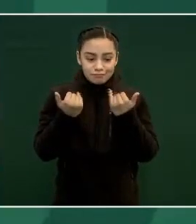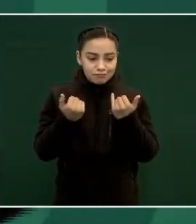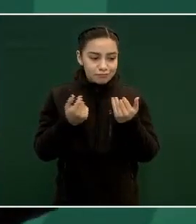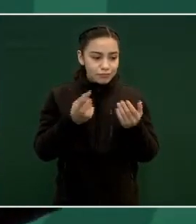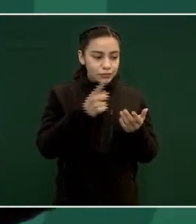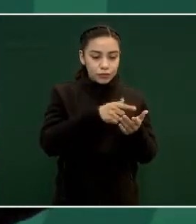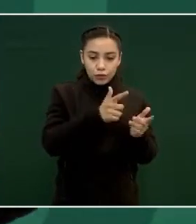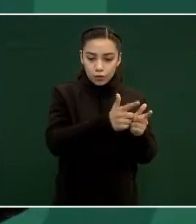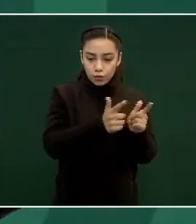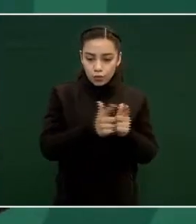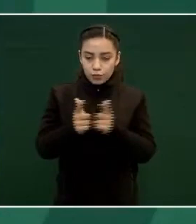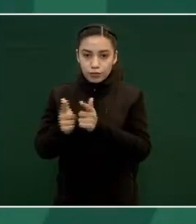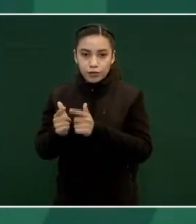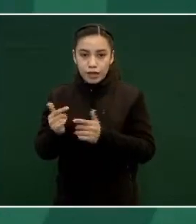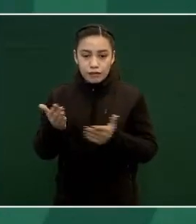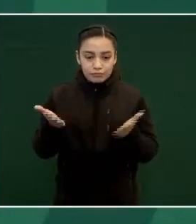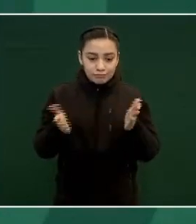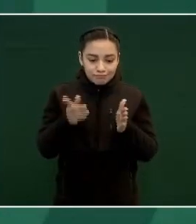medias tintas.